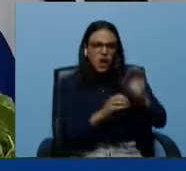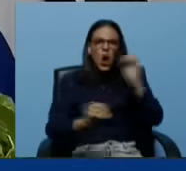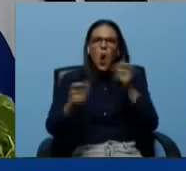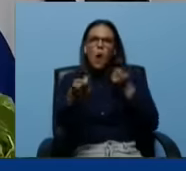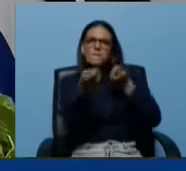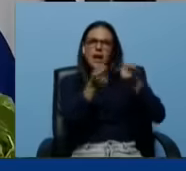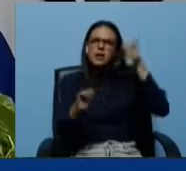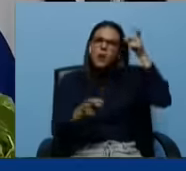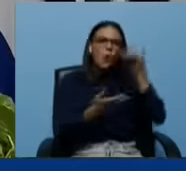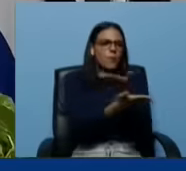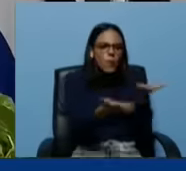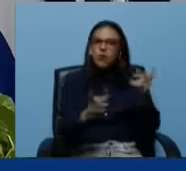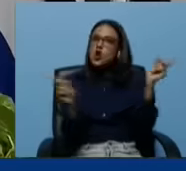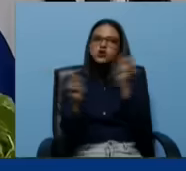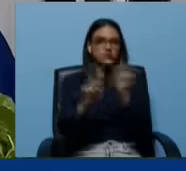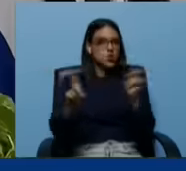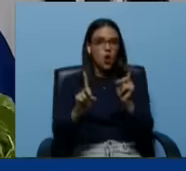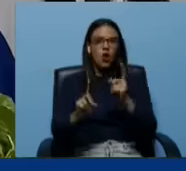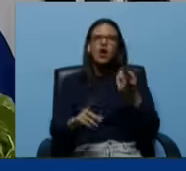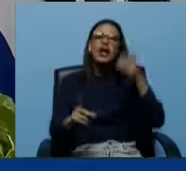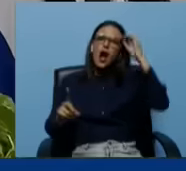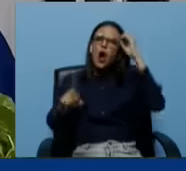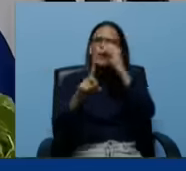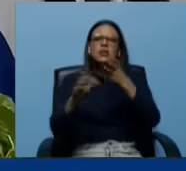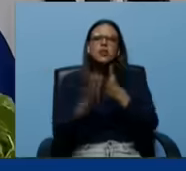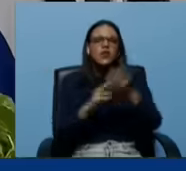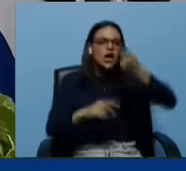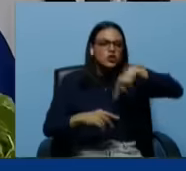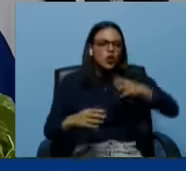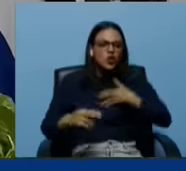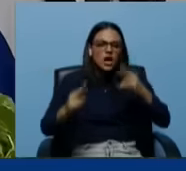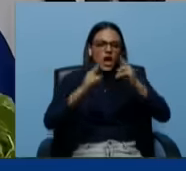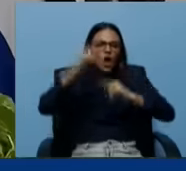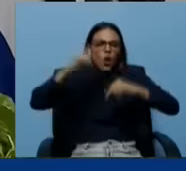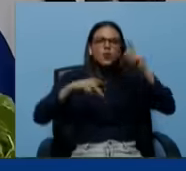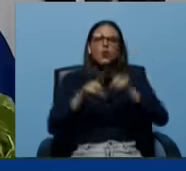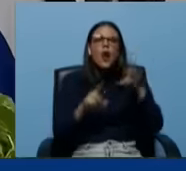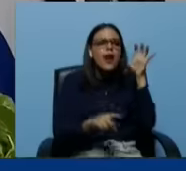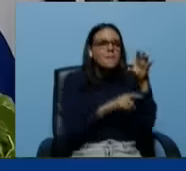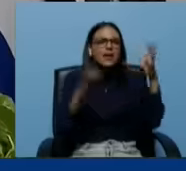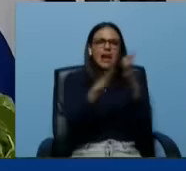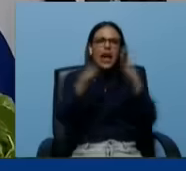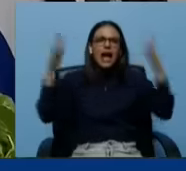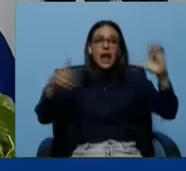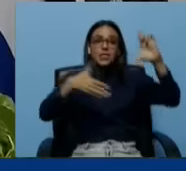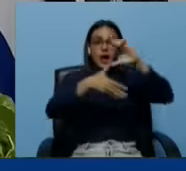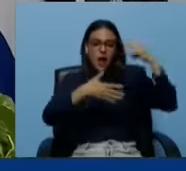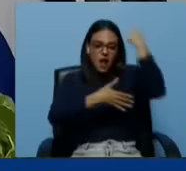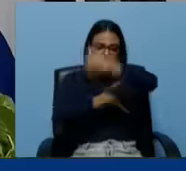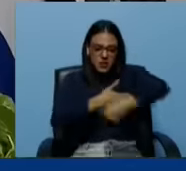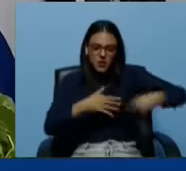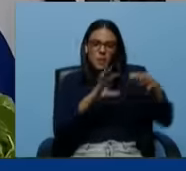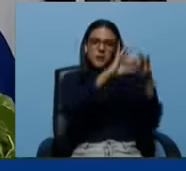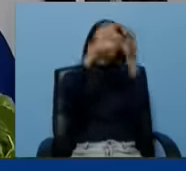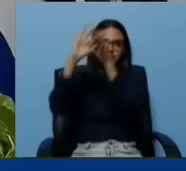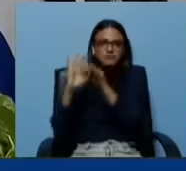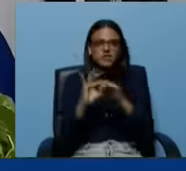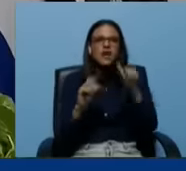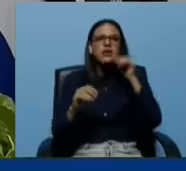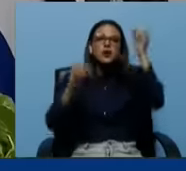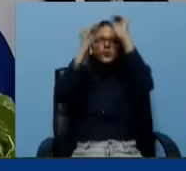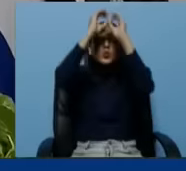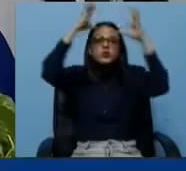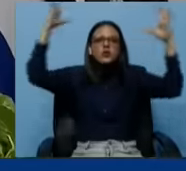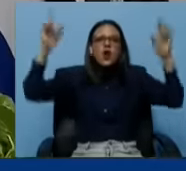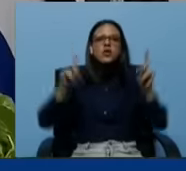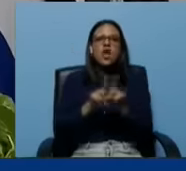que nieguen el objetivo de construir una patria grande en la América Latina, según la soñaban los